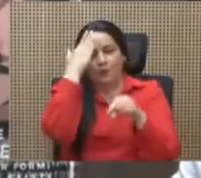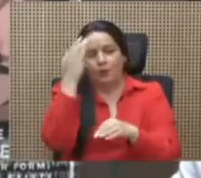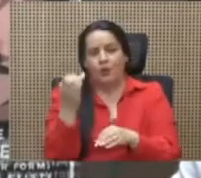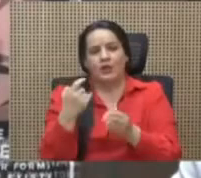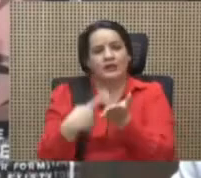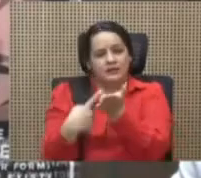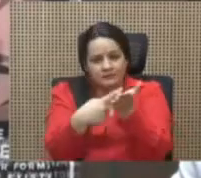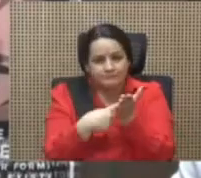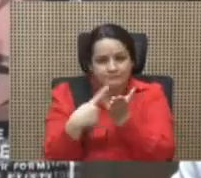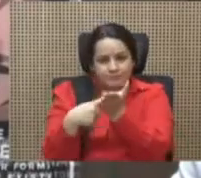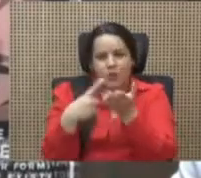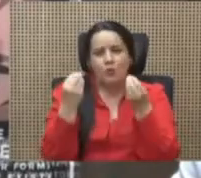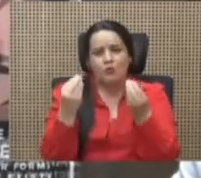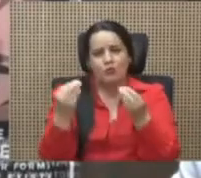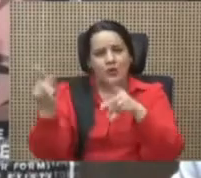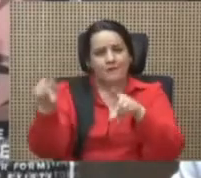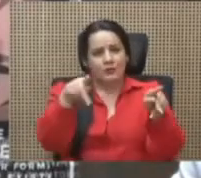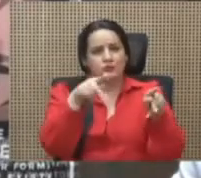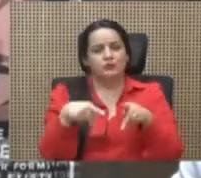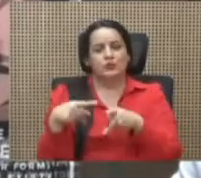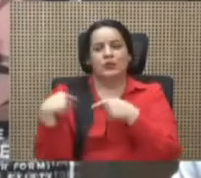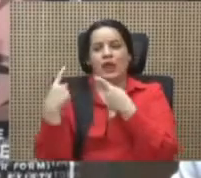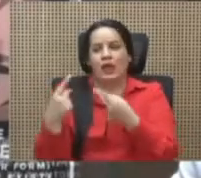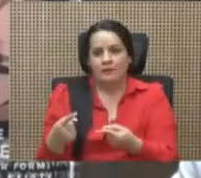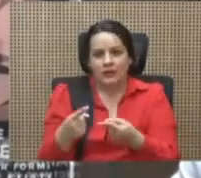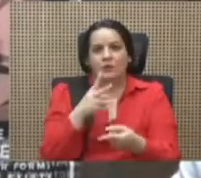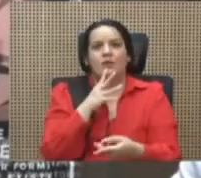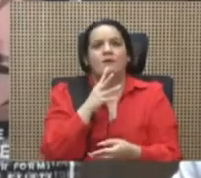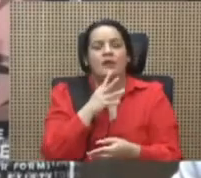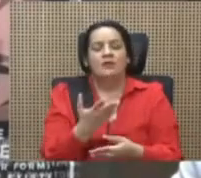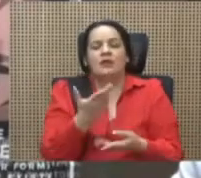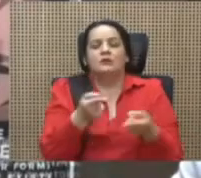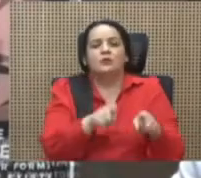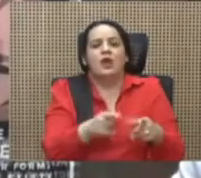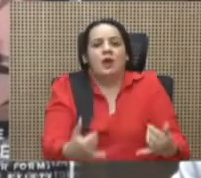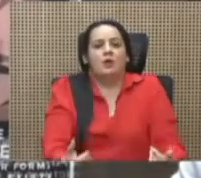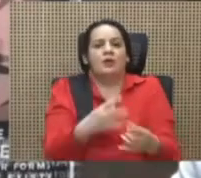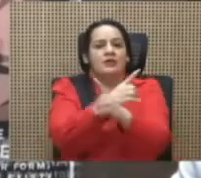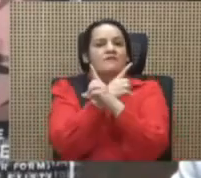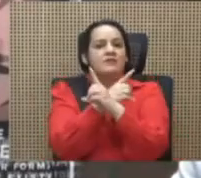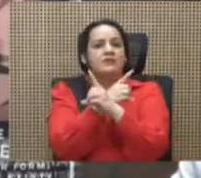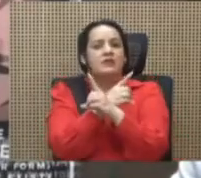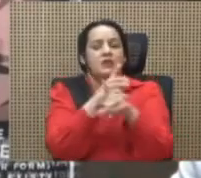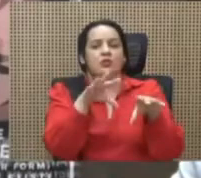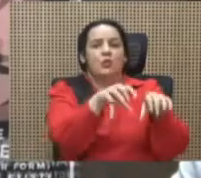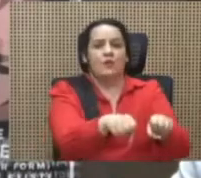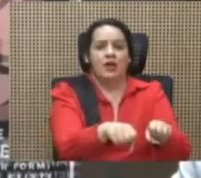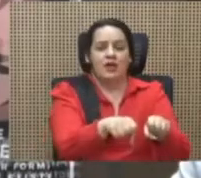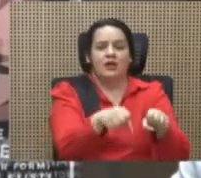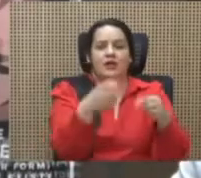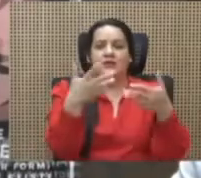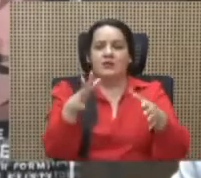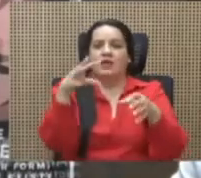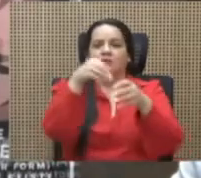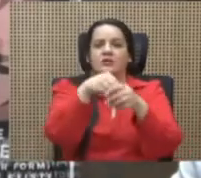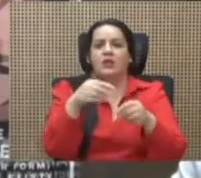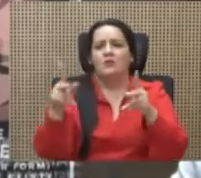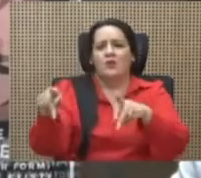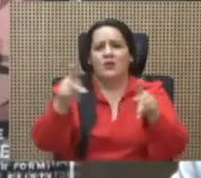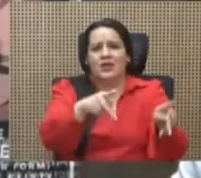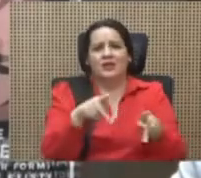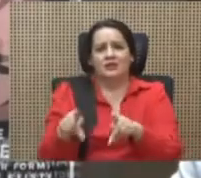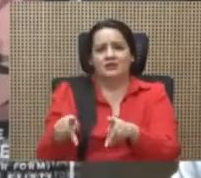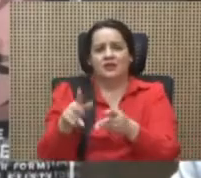muchos ciudadanos han venido insistiendo Qué sucede hoy en la defensoría una defensoría tomada y perpetrada por gente Lamentablemente